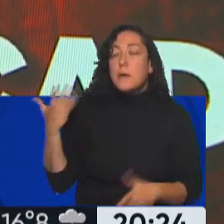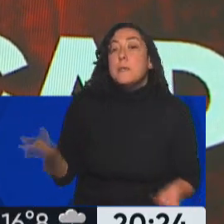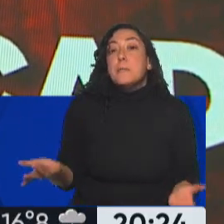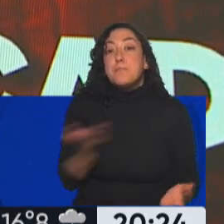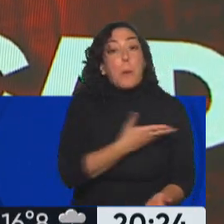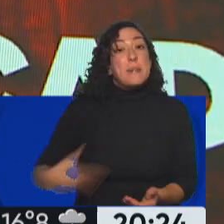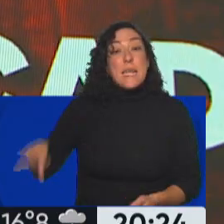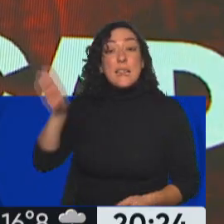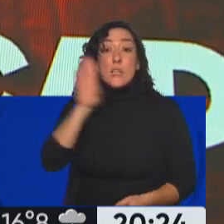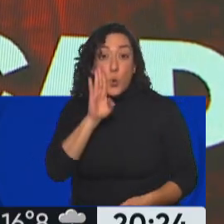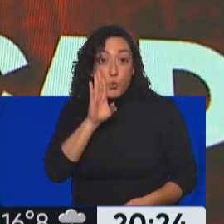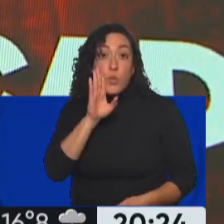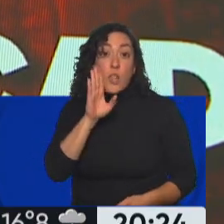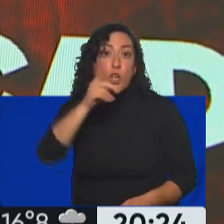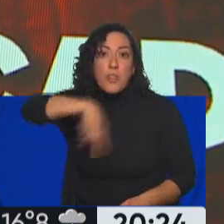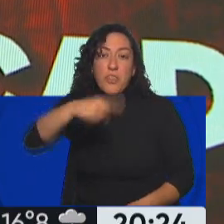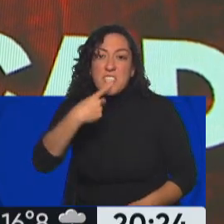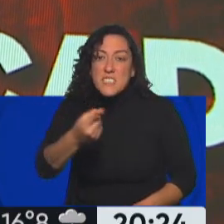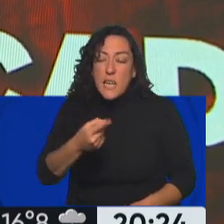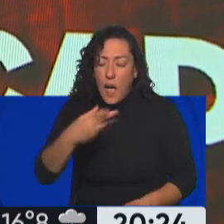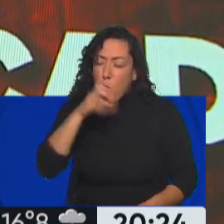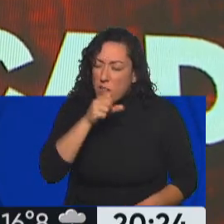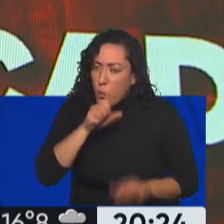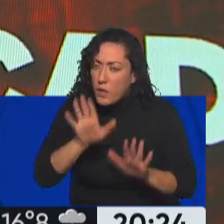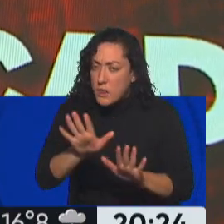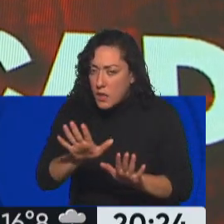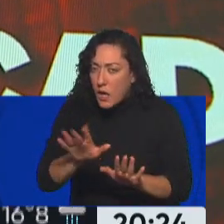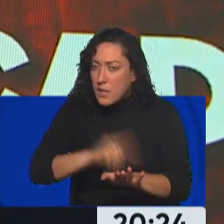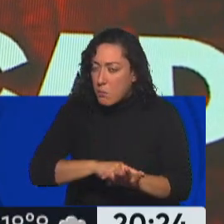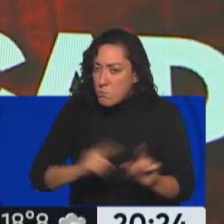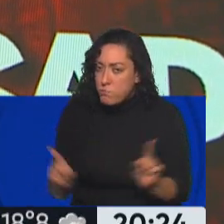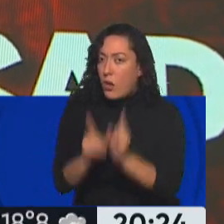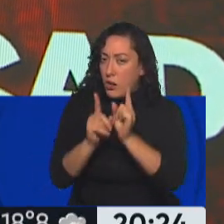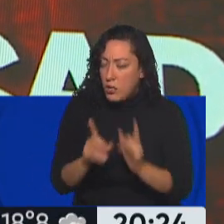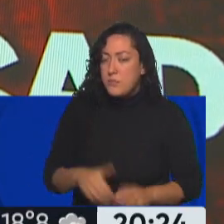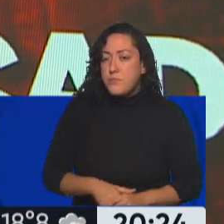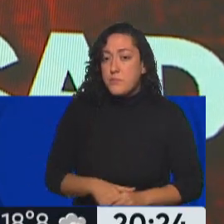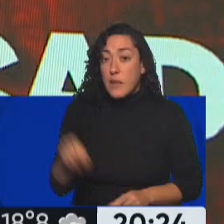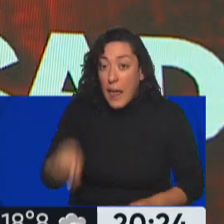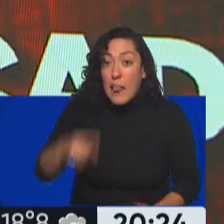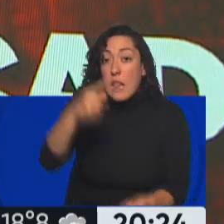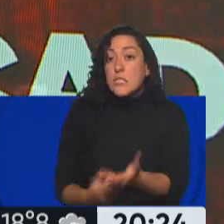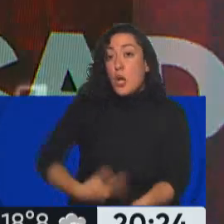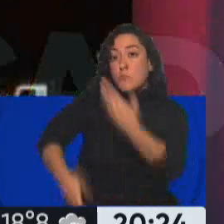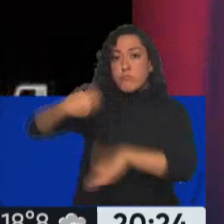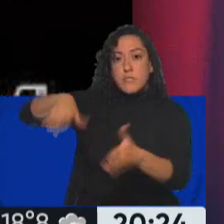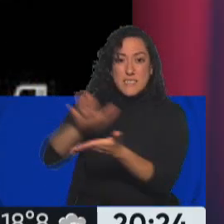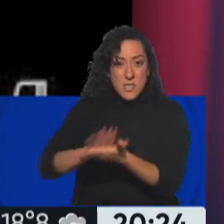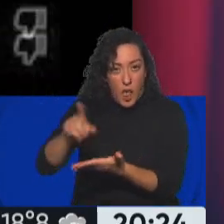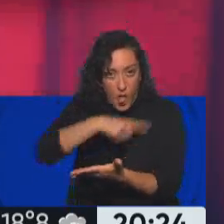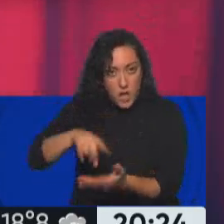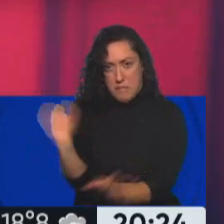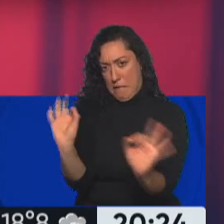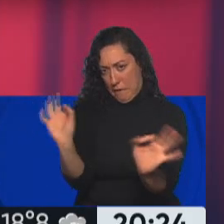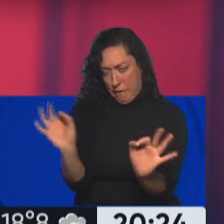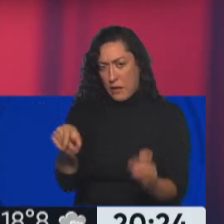les pidió que aguanten, que esto va a ser un tiempo y, como les decía, lejos de dar marcha atrás. Estamos viendo ahora